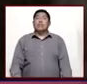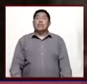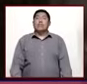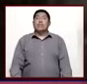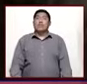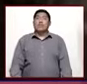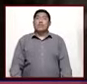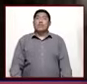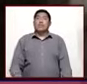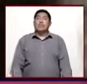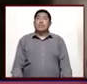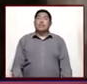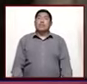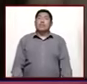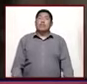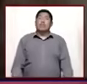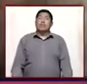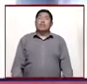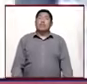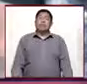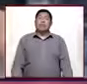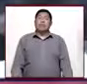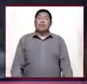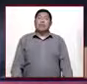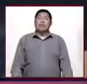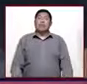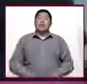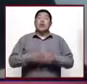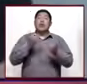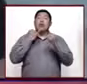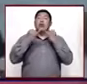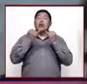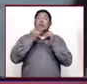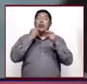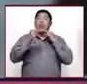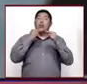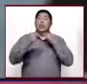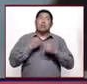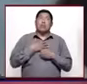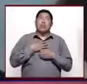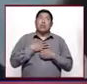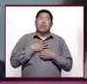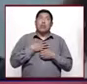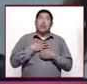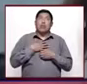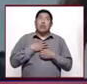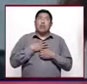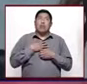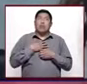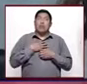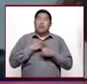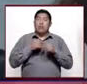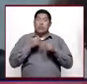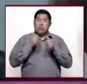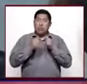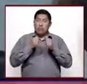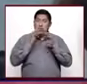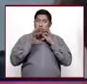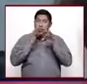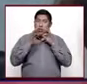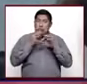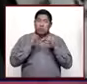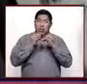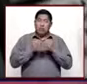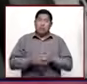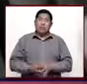Se informa de las noticias. Con redes sociales, Facebook más